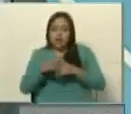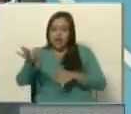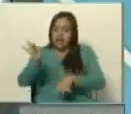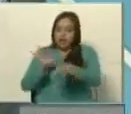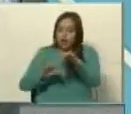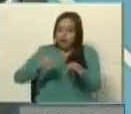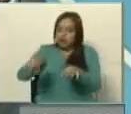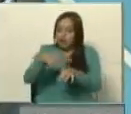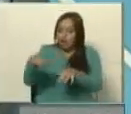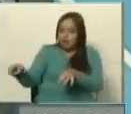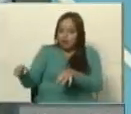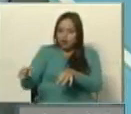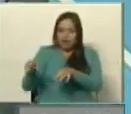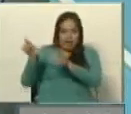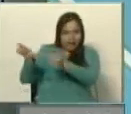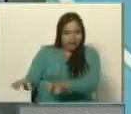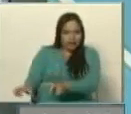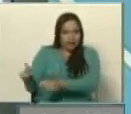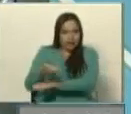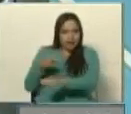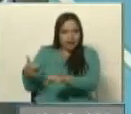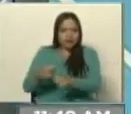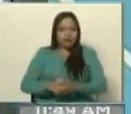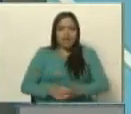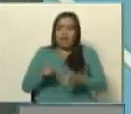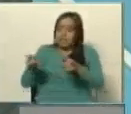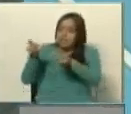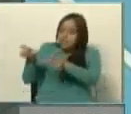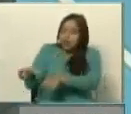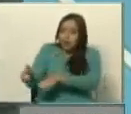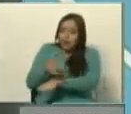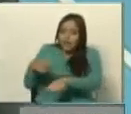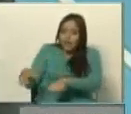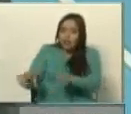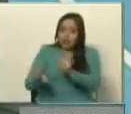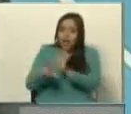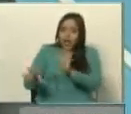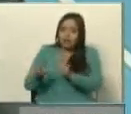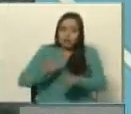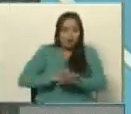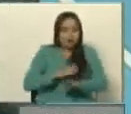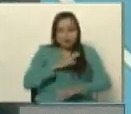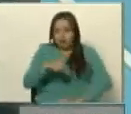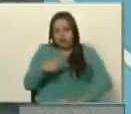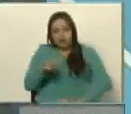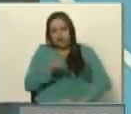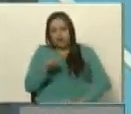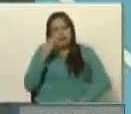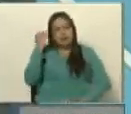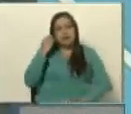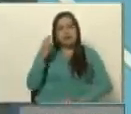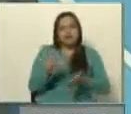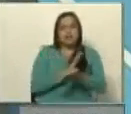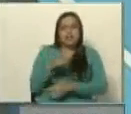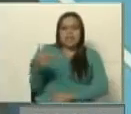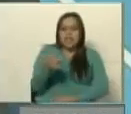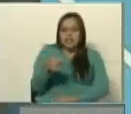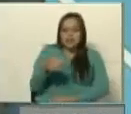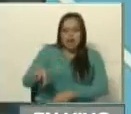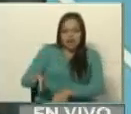gobierno de su país. Ese gobierno es el gobierno legítimo, porque nosotros no hacemos interpretaciones negativas sobre